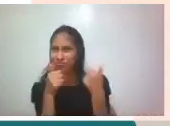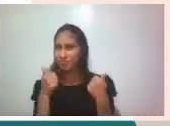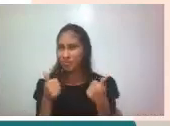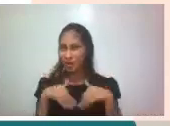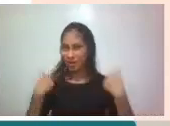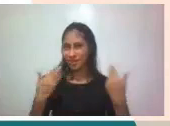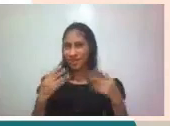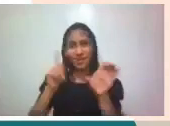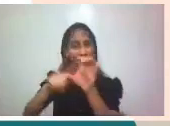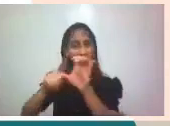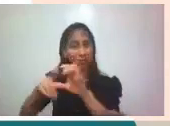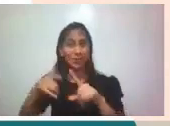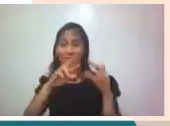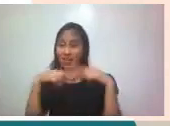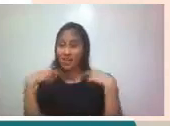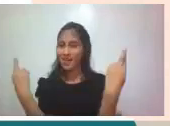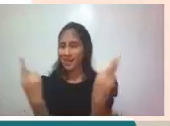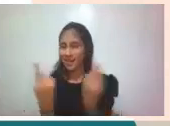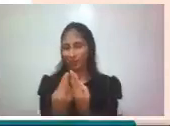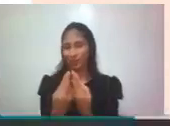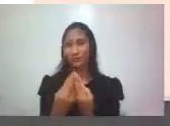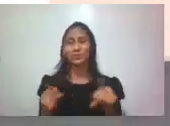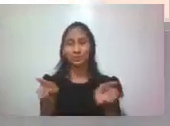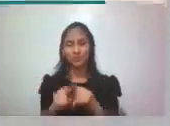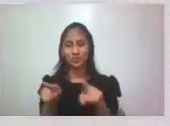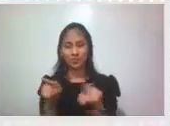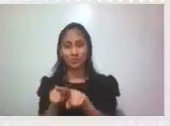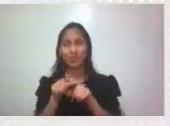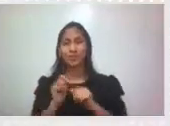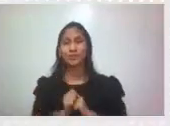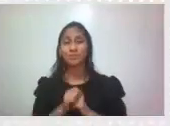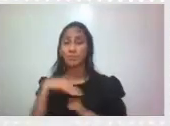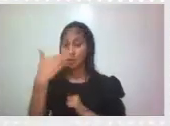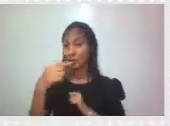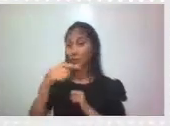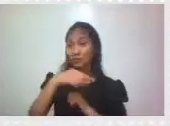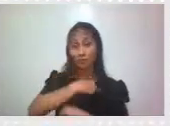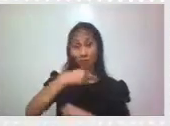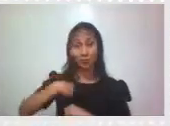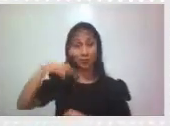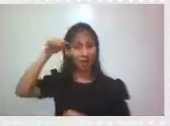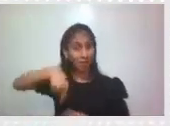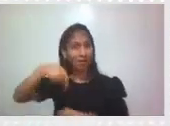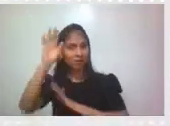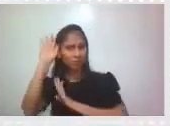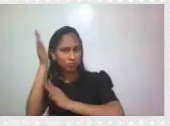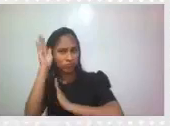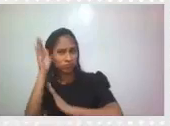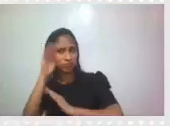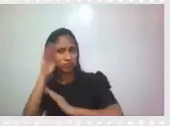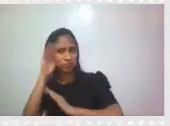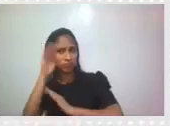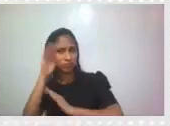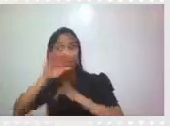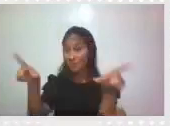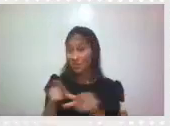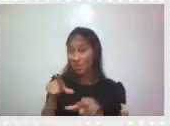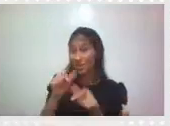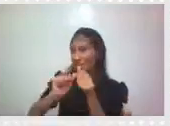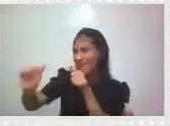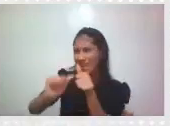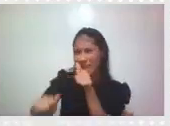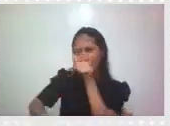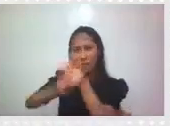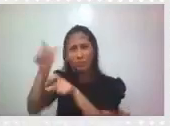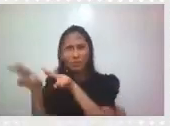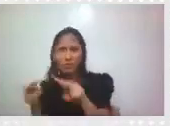los Tambos y también de esa manera podemos llegar a ellos y hacer nuestras presentaciones hasta que se permita ya el 100% de la presencialidad de